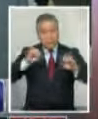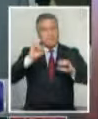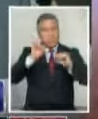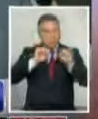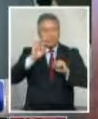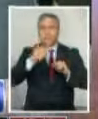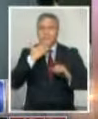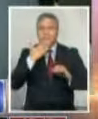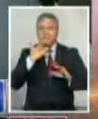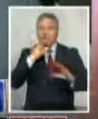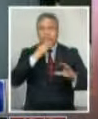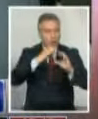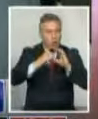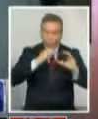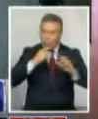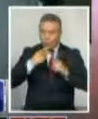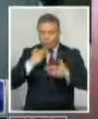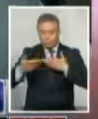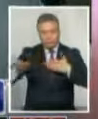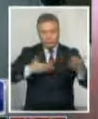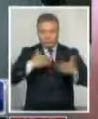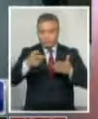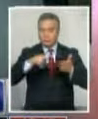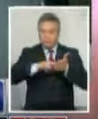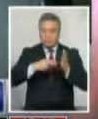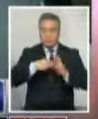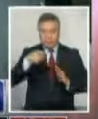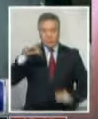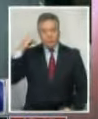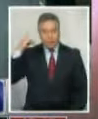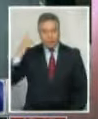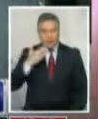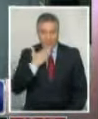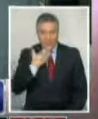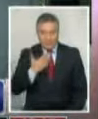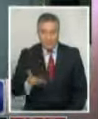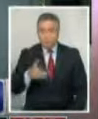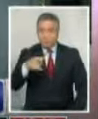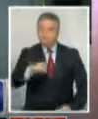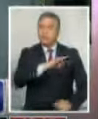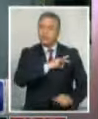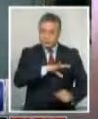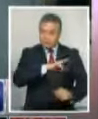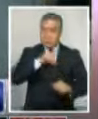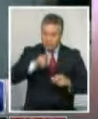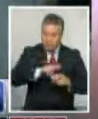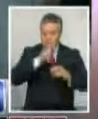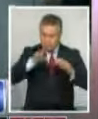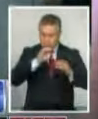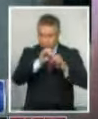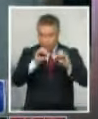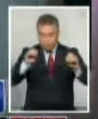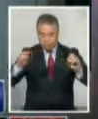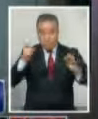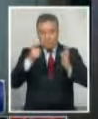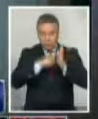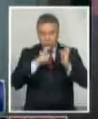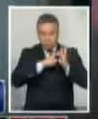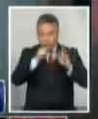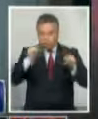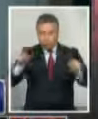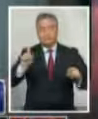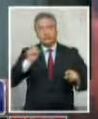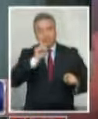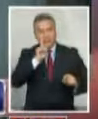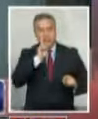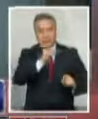tal como lo está haciendo el problema con Bolivia, ¿no sería bueno que Chile remarcara también los puntos que sí tiene y